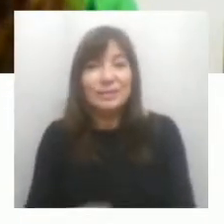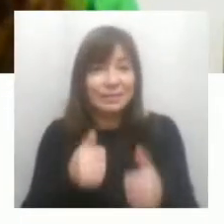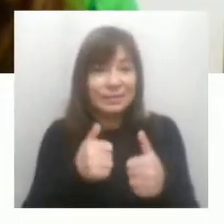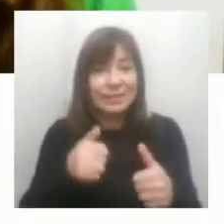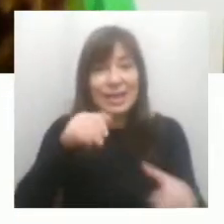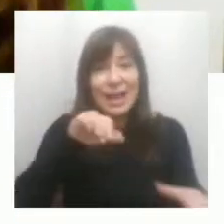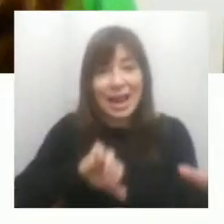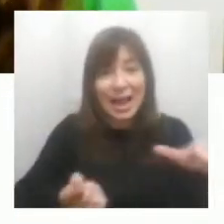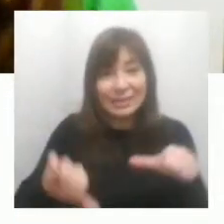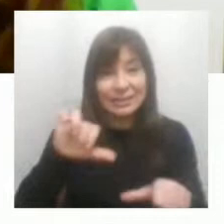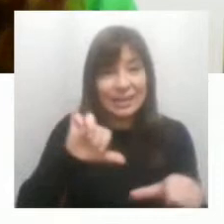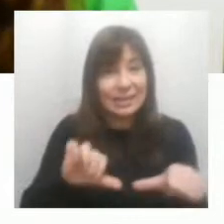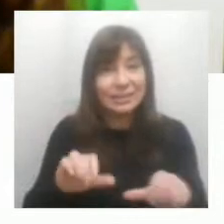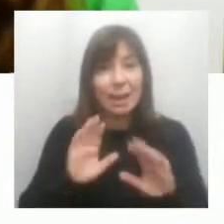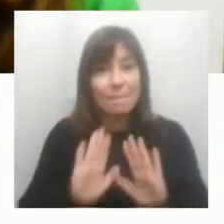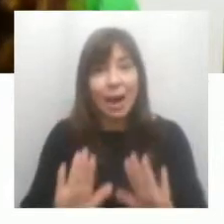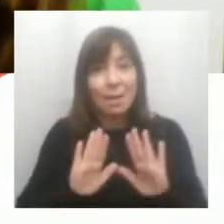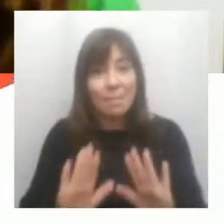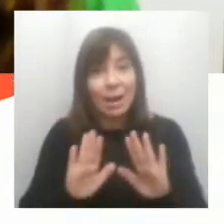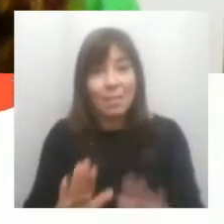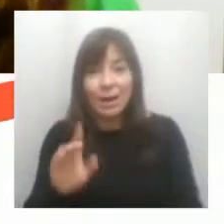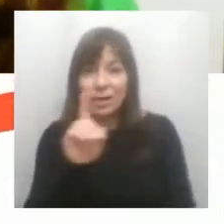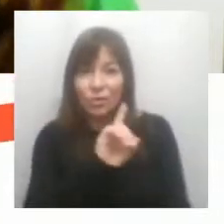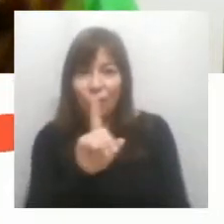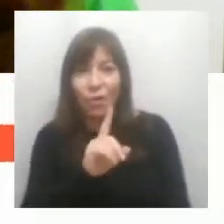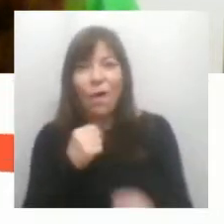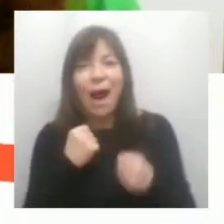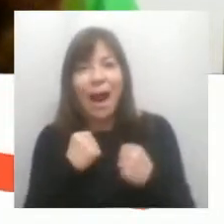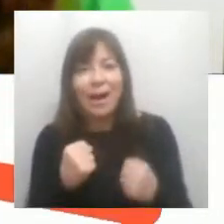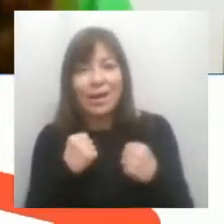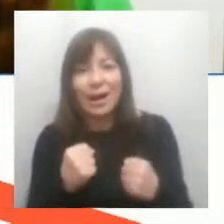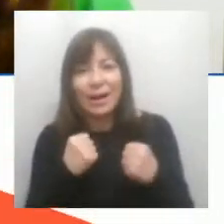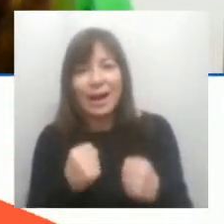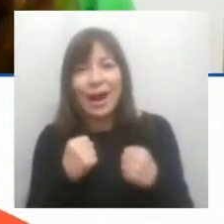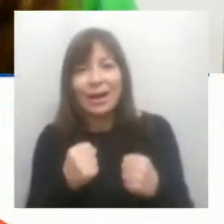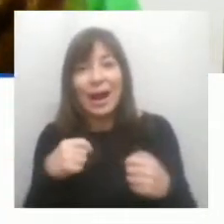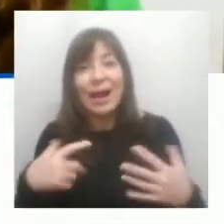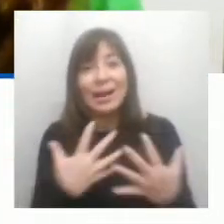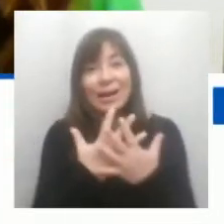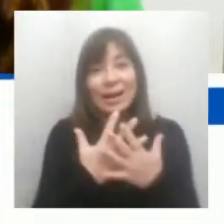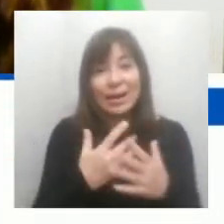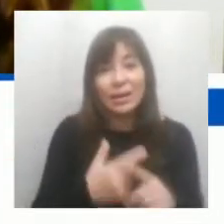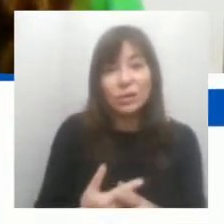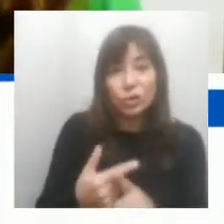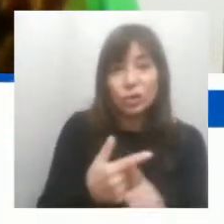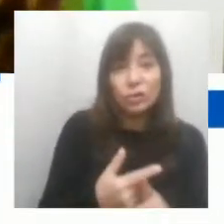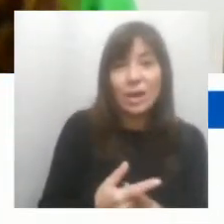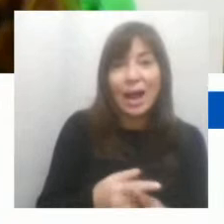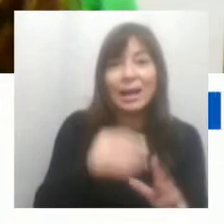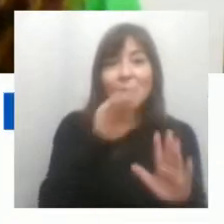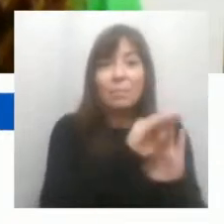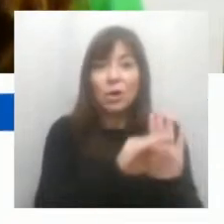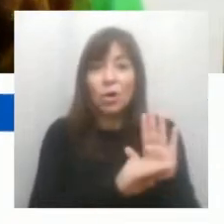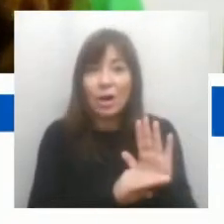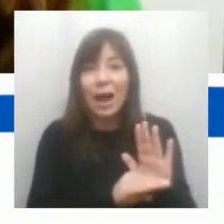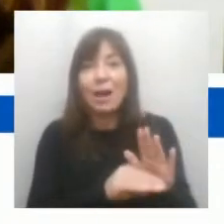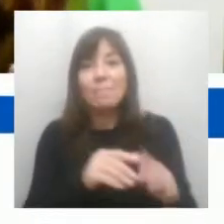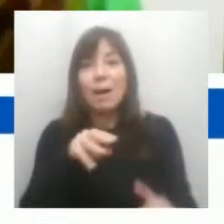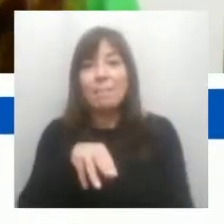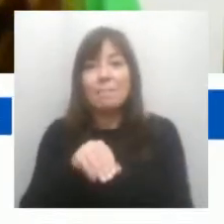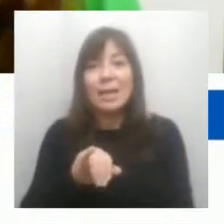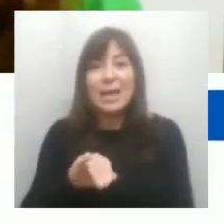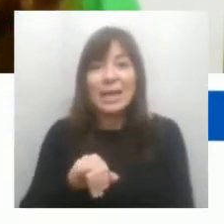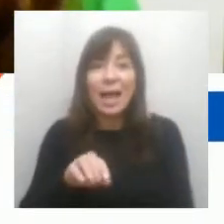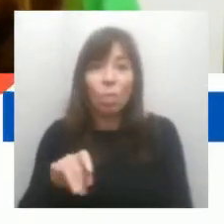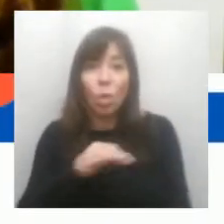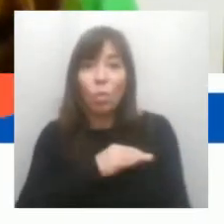aquí no se detiene, seguimos con más ganas que nunca a través de nuestras redes sociales, a través de los programas también, como Mimeduca, como las